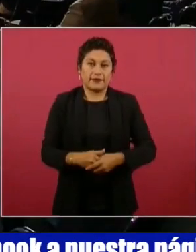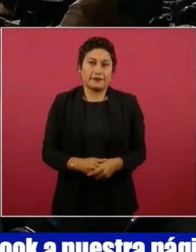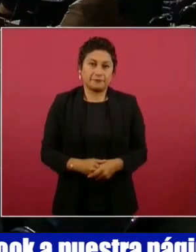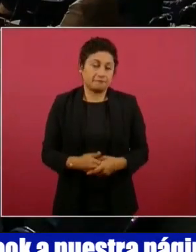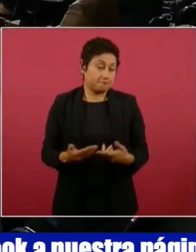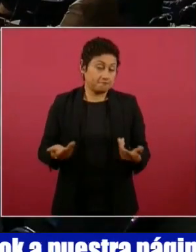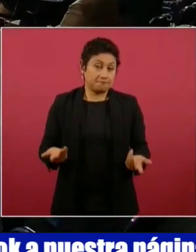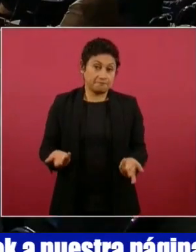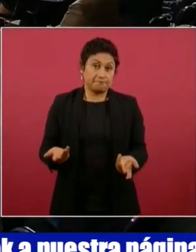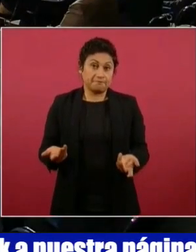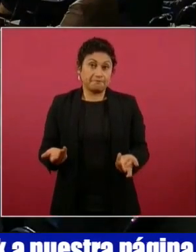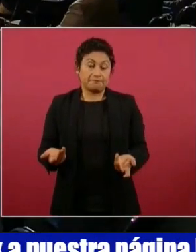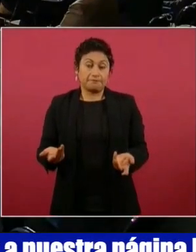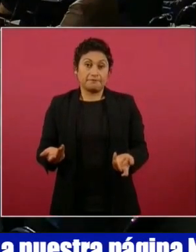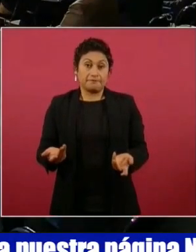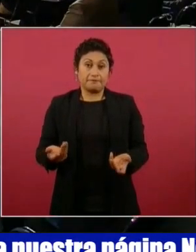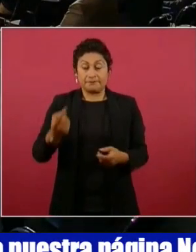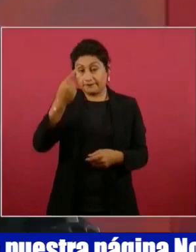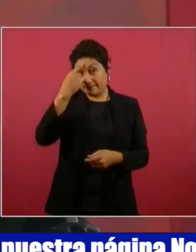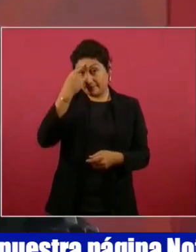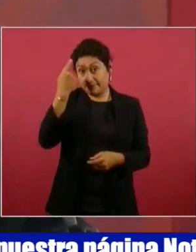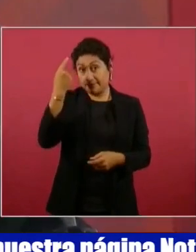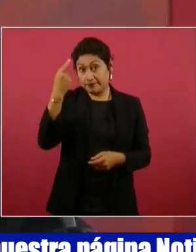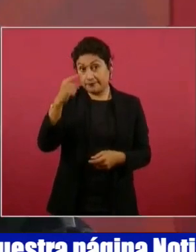También para